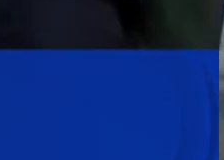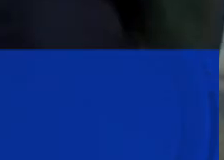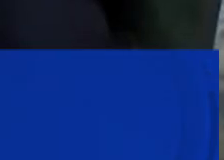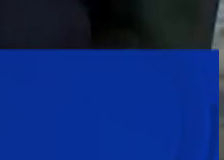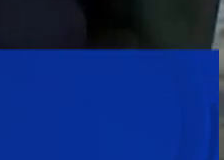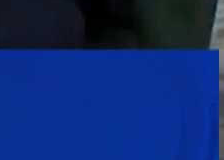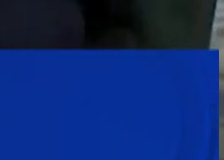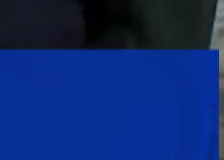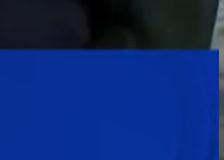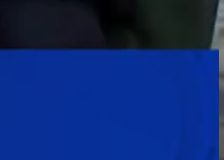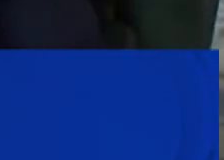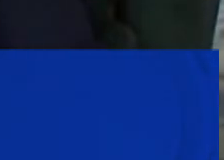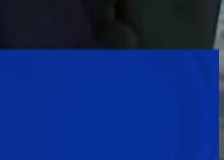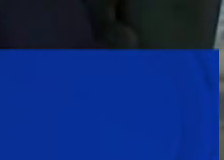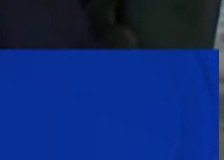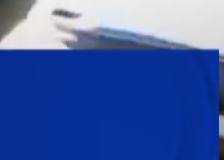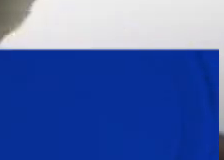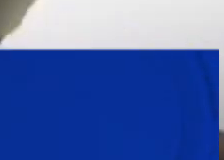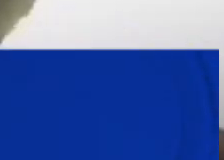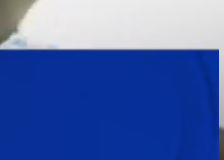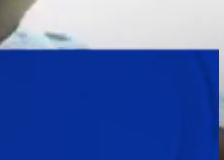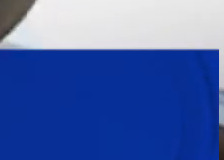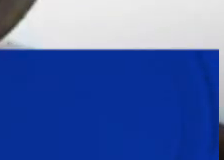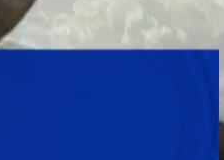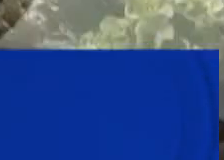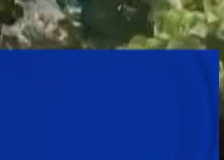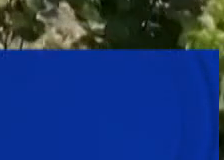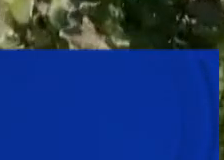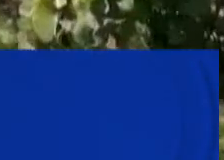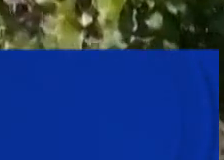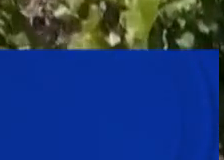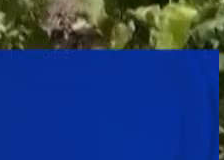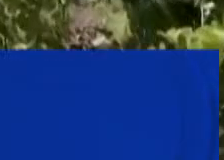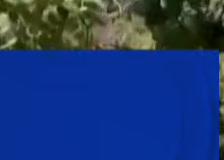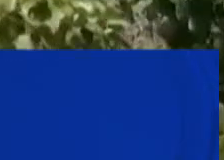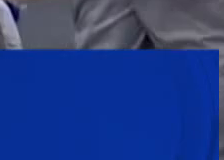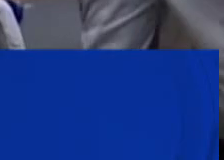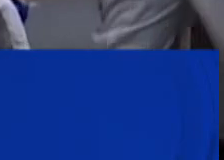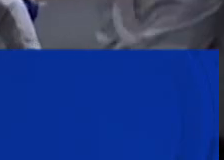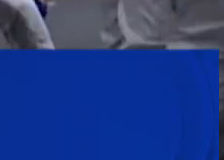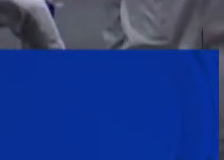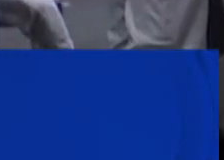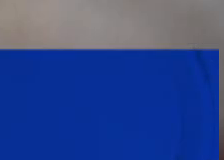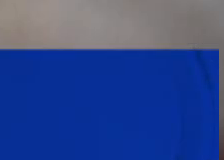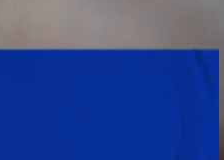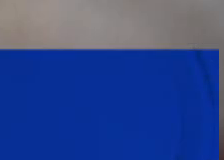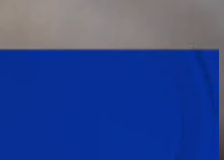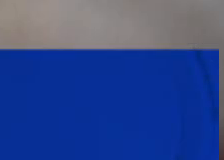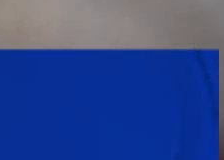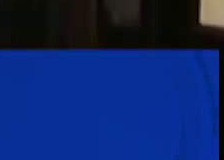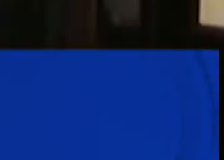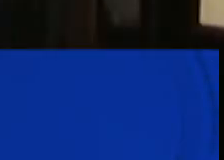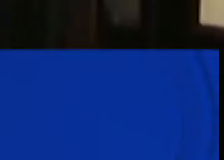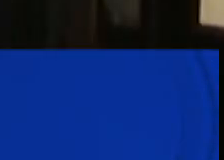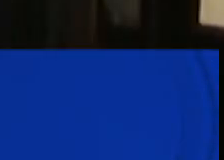debe cortar su dependencia de los Estados Unidos y encontrar vías alternativas tanto de materias primas como de cadenas de suministros y destino de